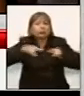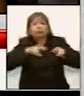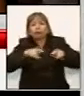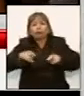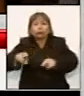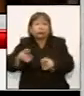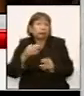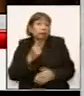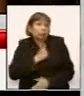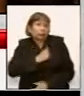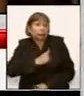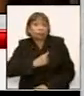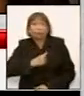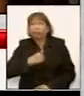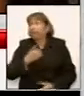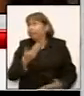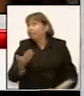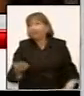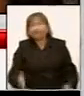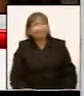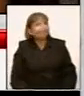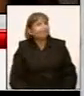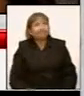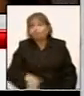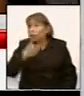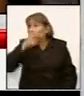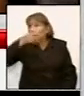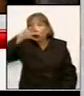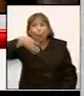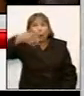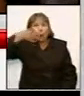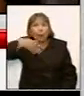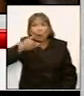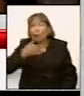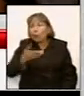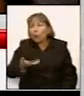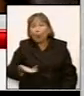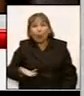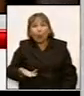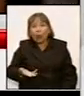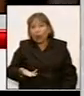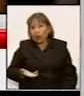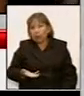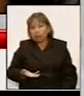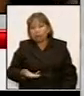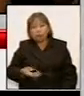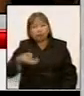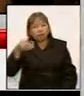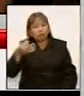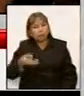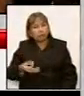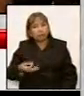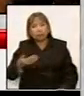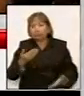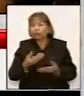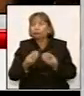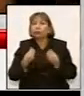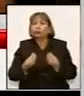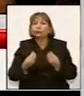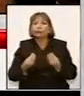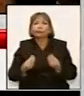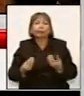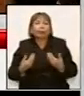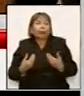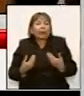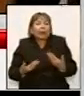pero lamentablemente no cuenta con agua potable. O sea, situaciones que realmente puede decir como un lugar